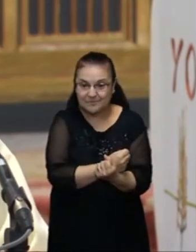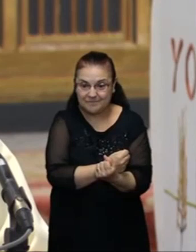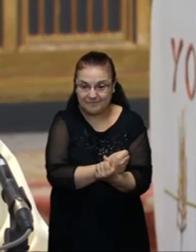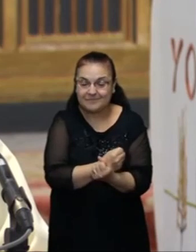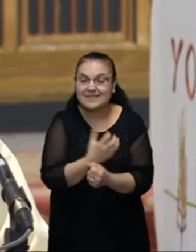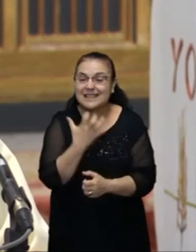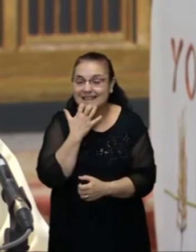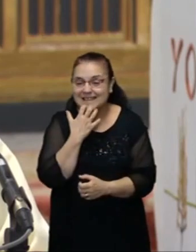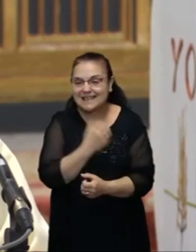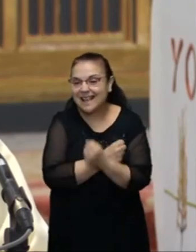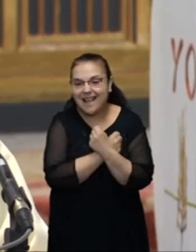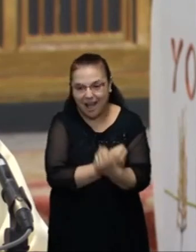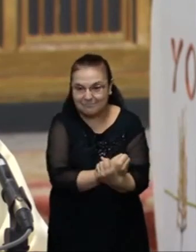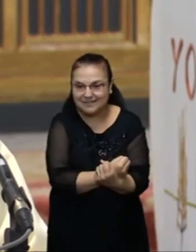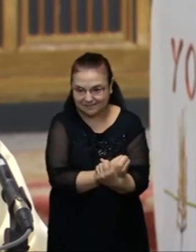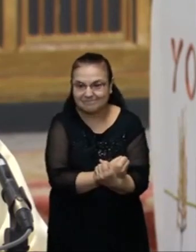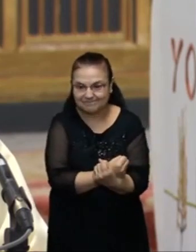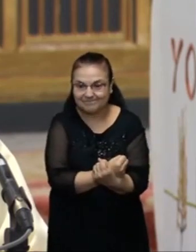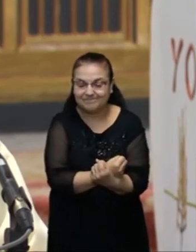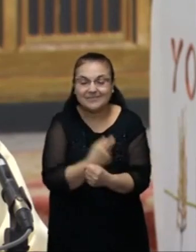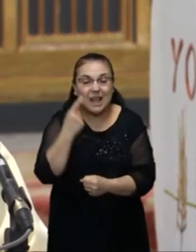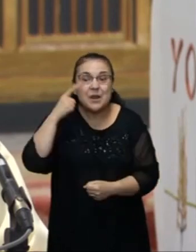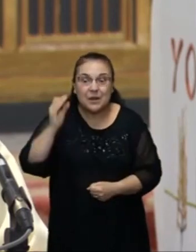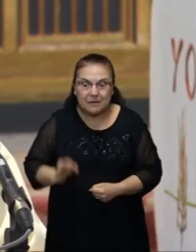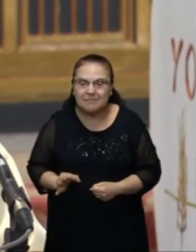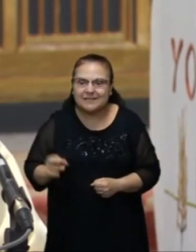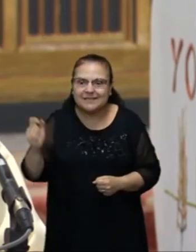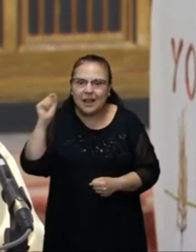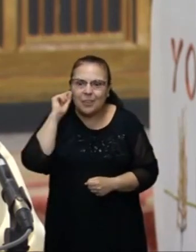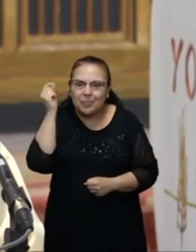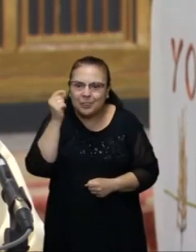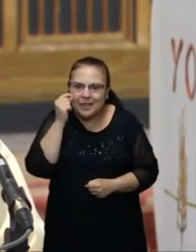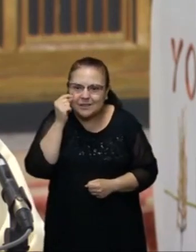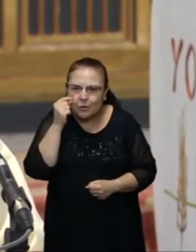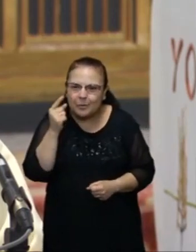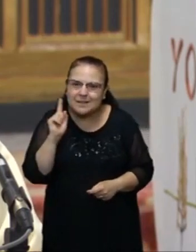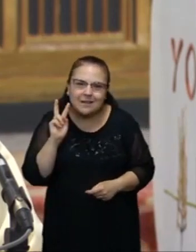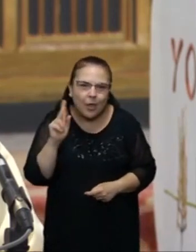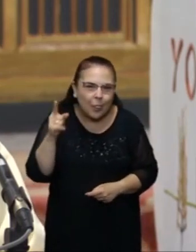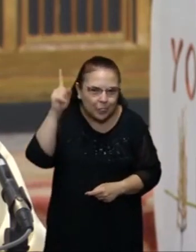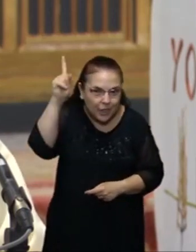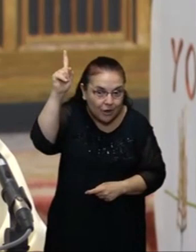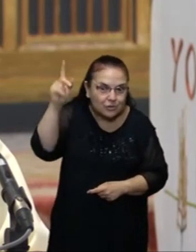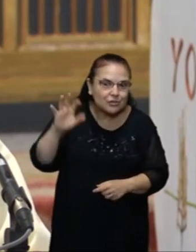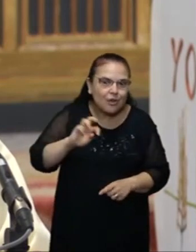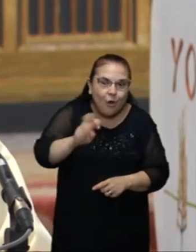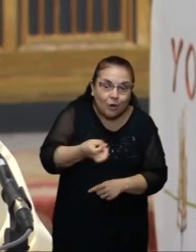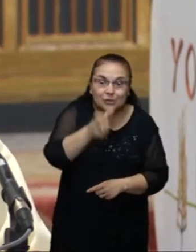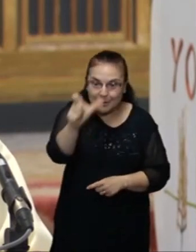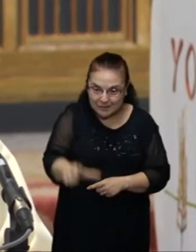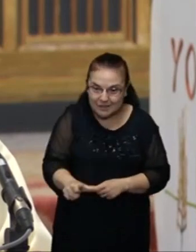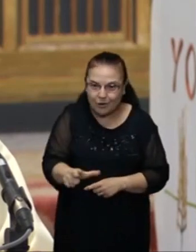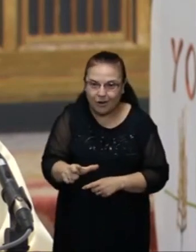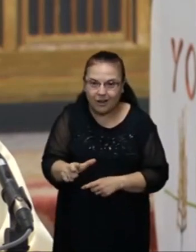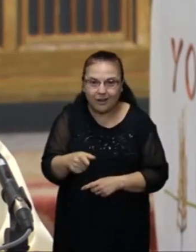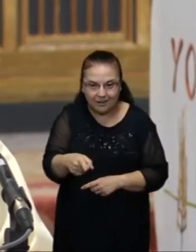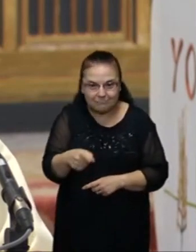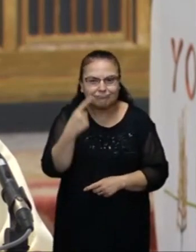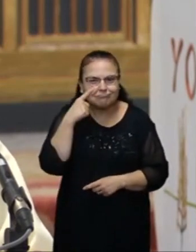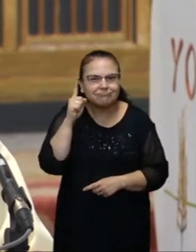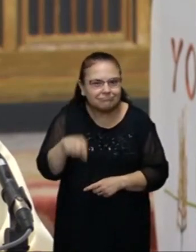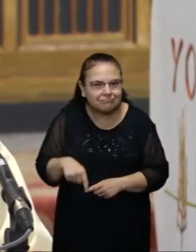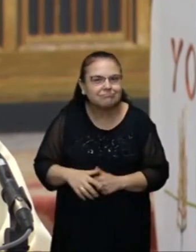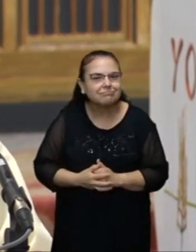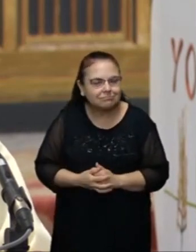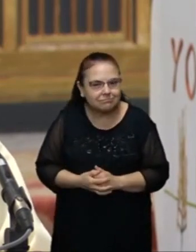cuando amas, realmente descubres a Dios en los demás. Cuando amas, dejas que Dios entre en tu vida.